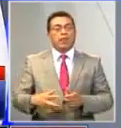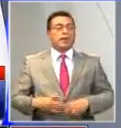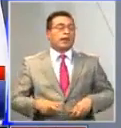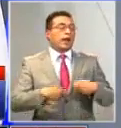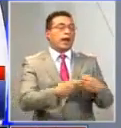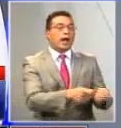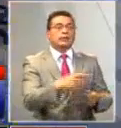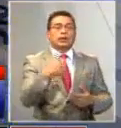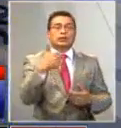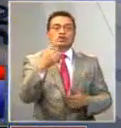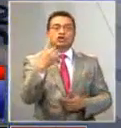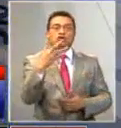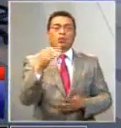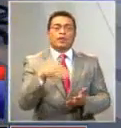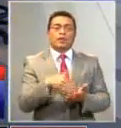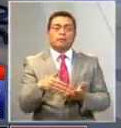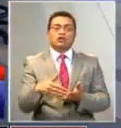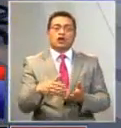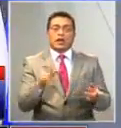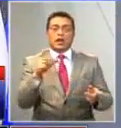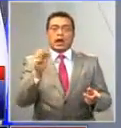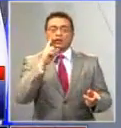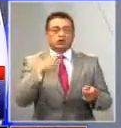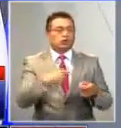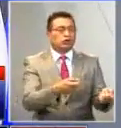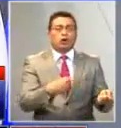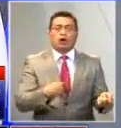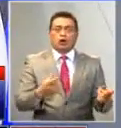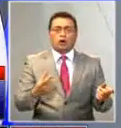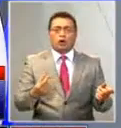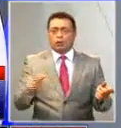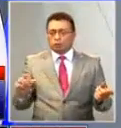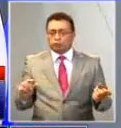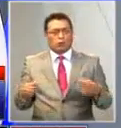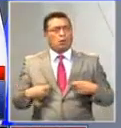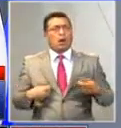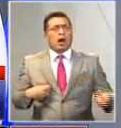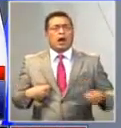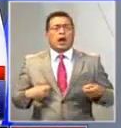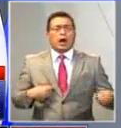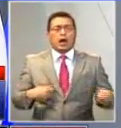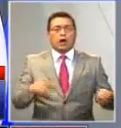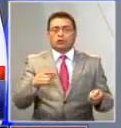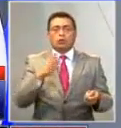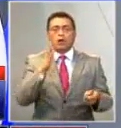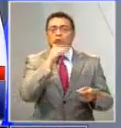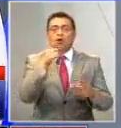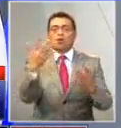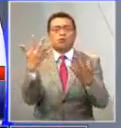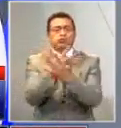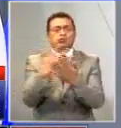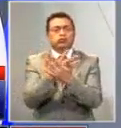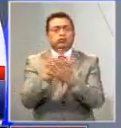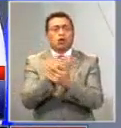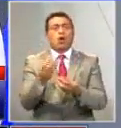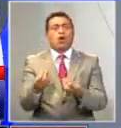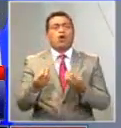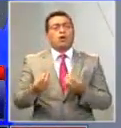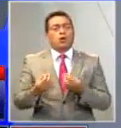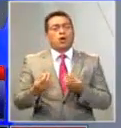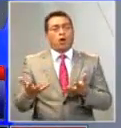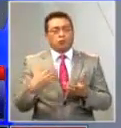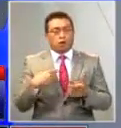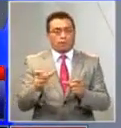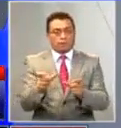millones en un casino y nadie se entera a través de los sistemas de fiscalización de personal, que yo creo